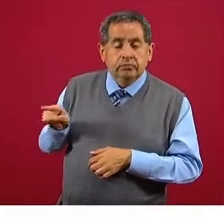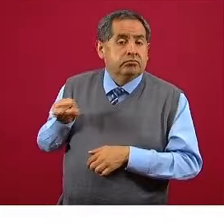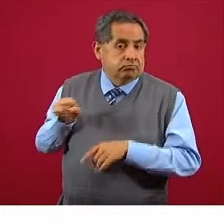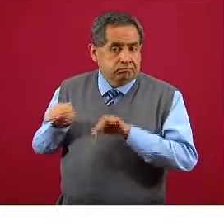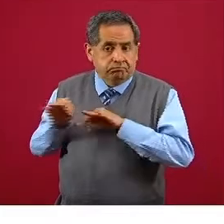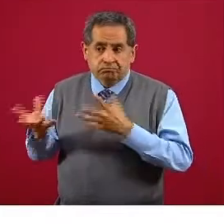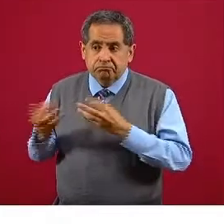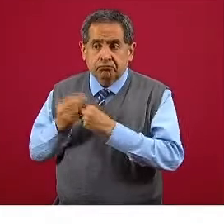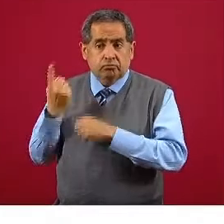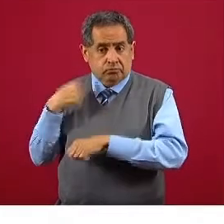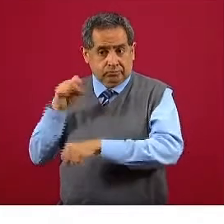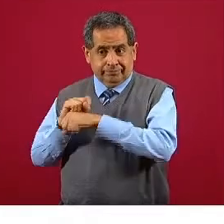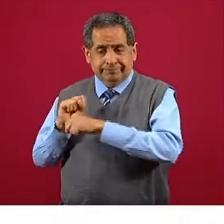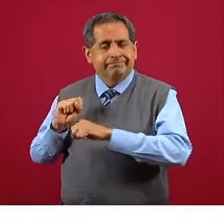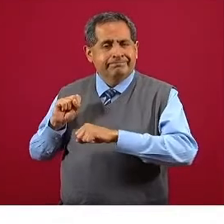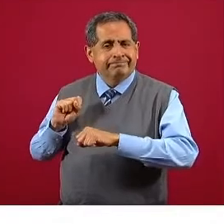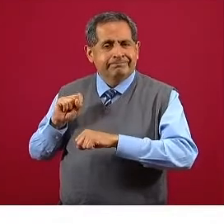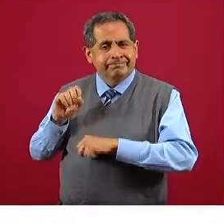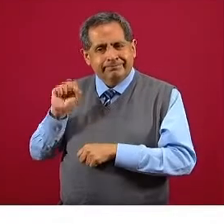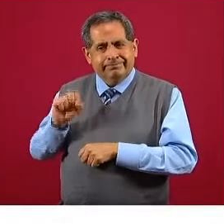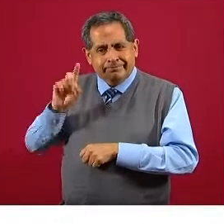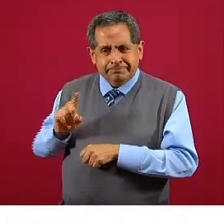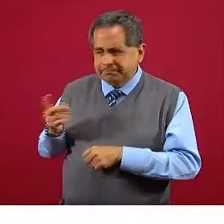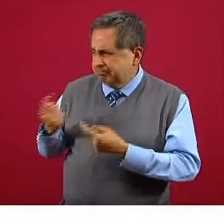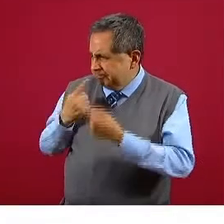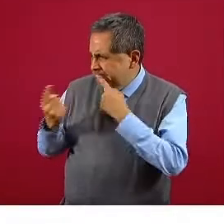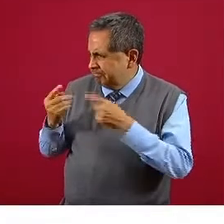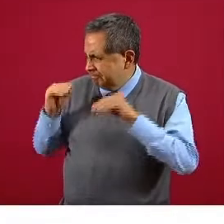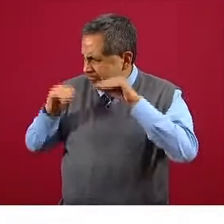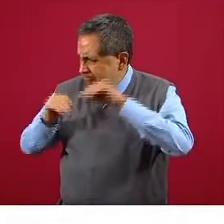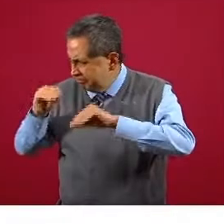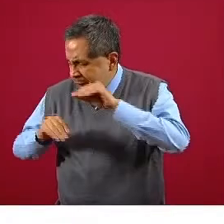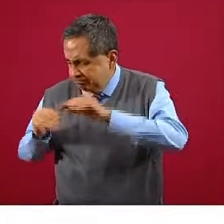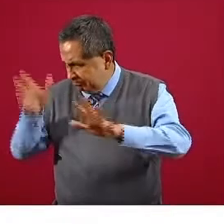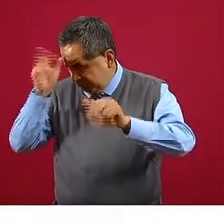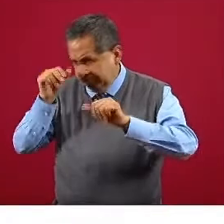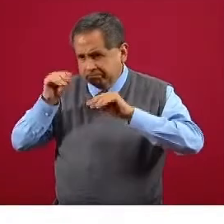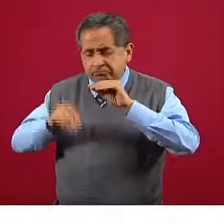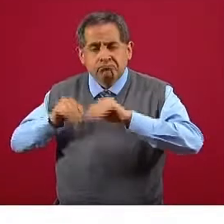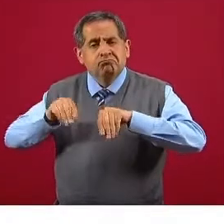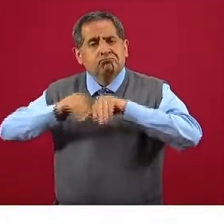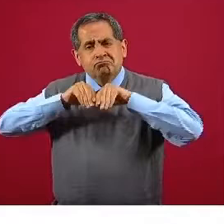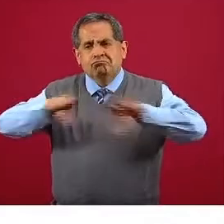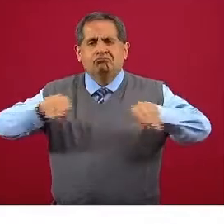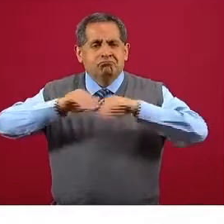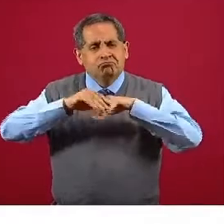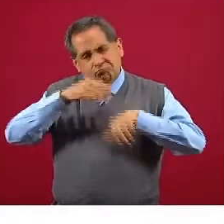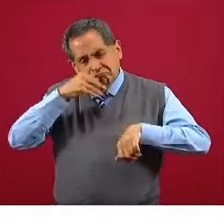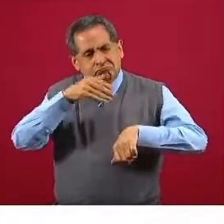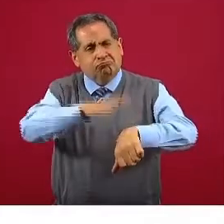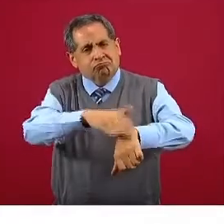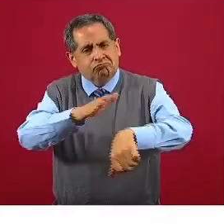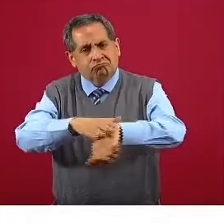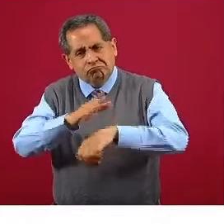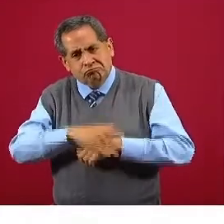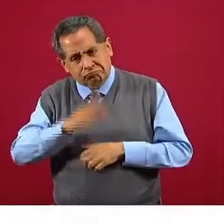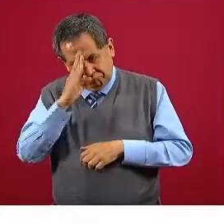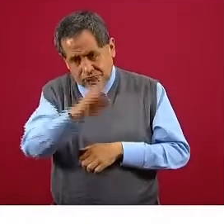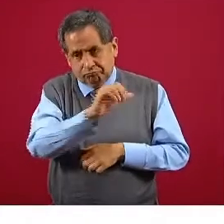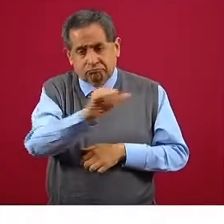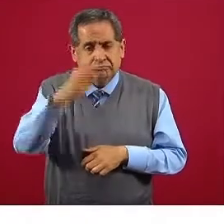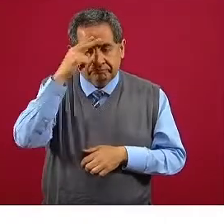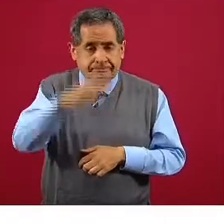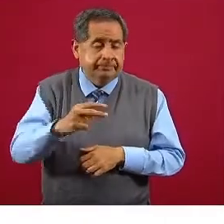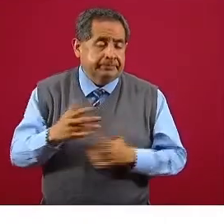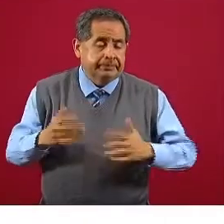estuvo trabajando todo el fin de semana entre los dos equipos definiendo cuáles eran los mensajes específicos para México. Y en